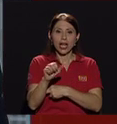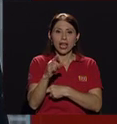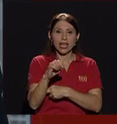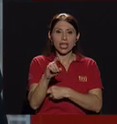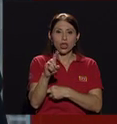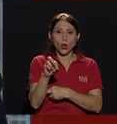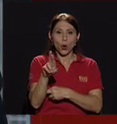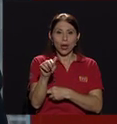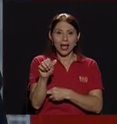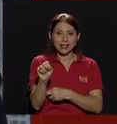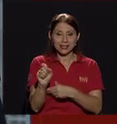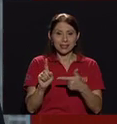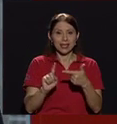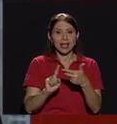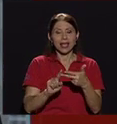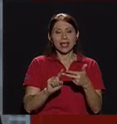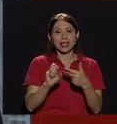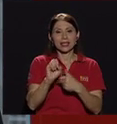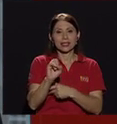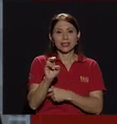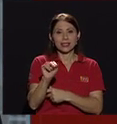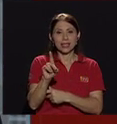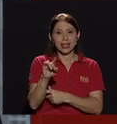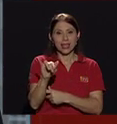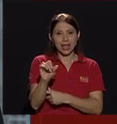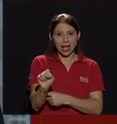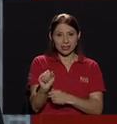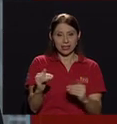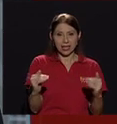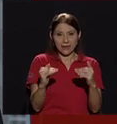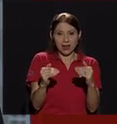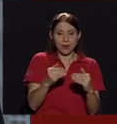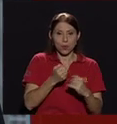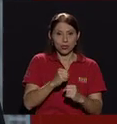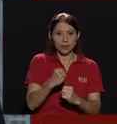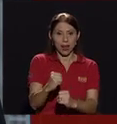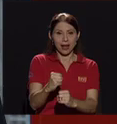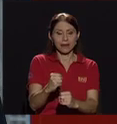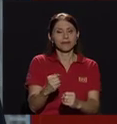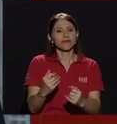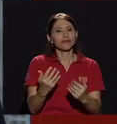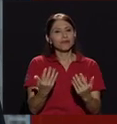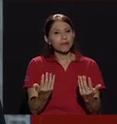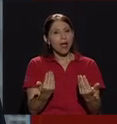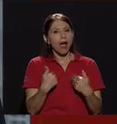nivel municipal. Es decir, hay como una